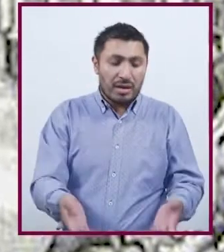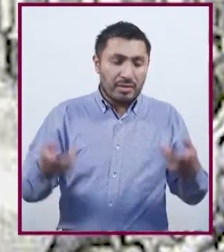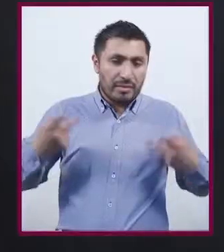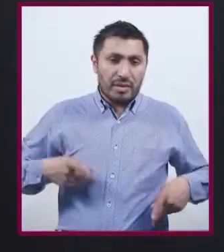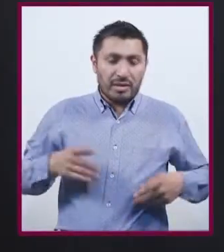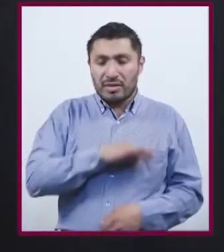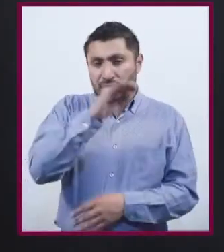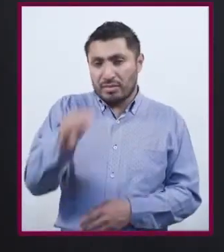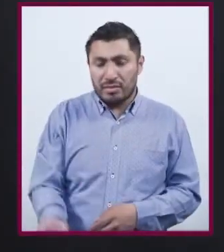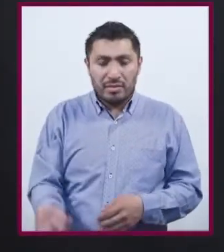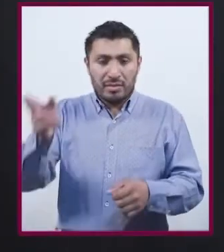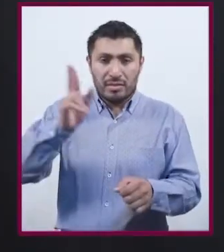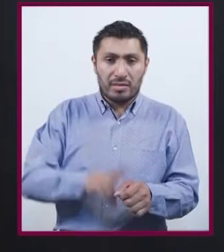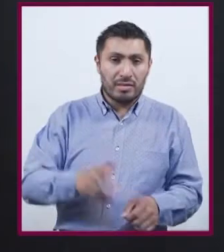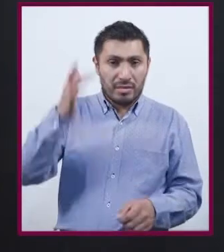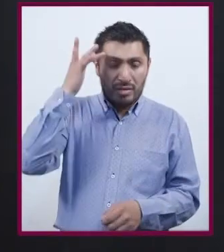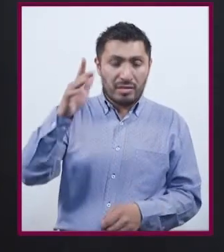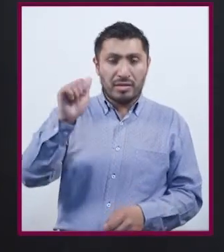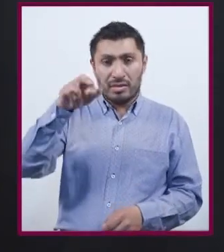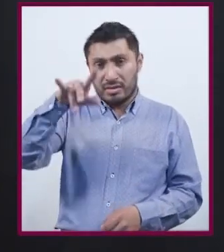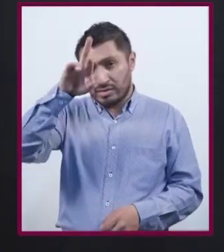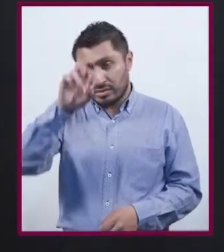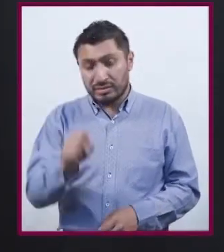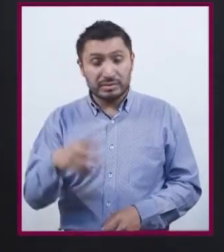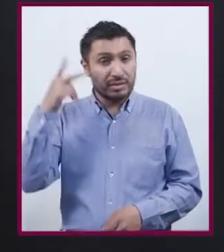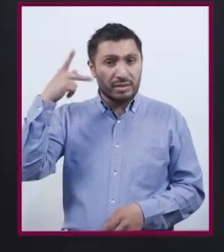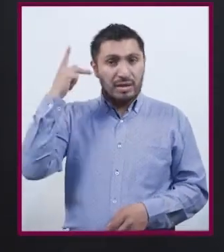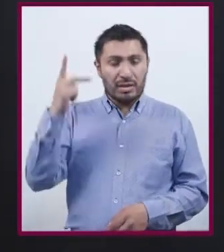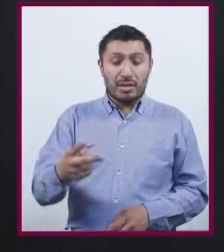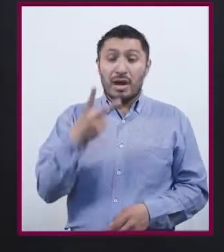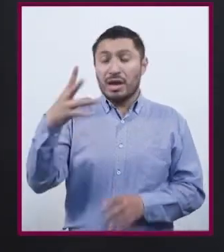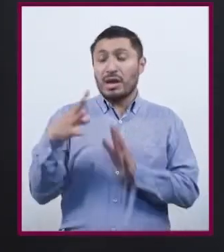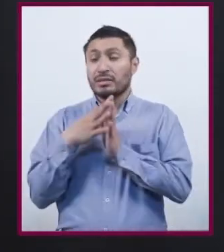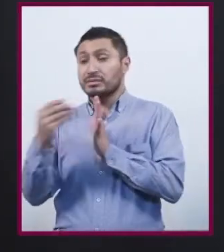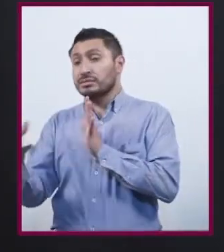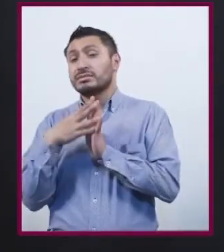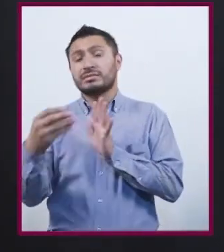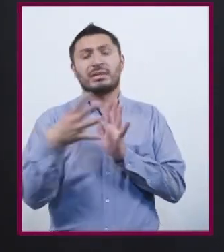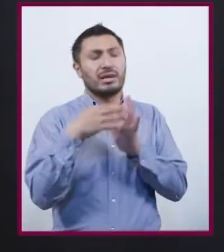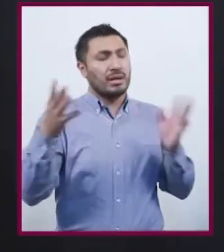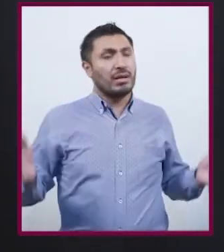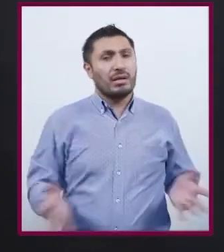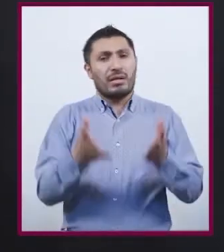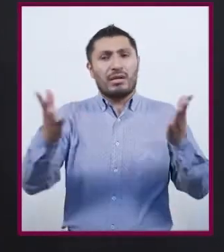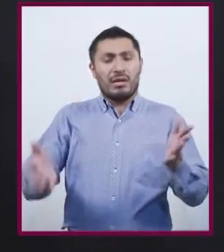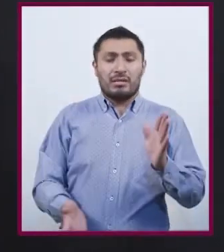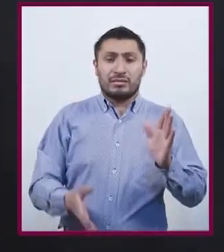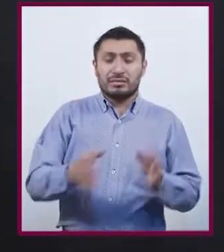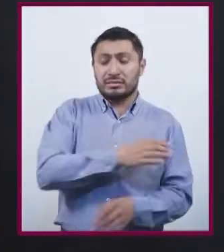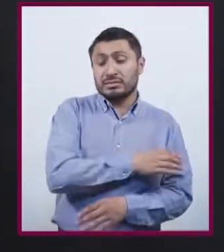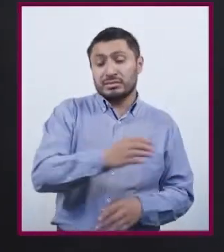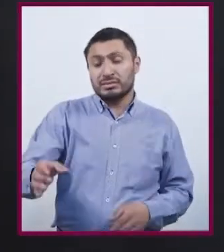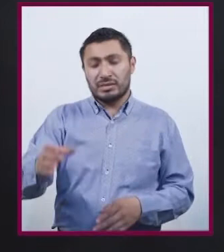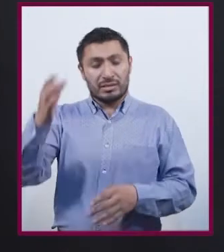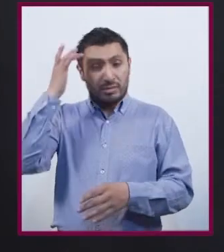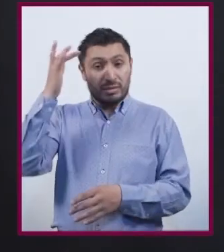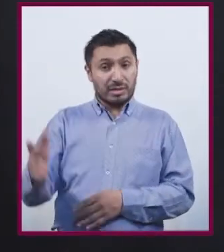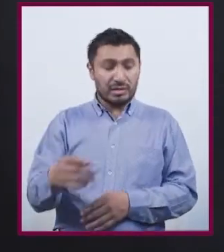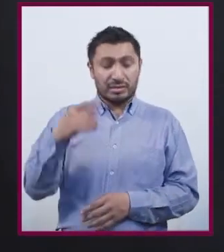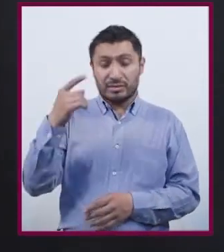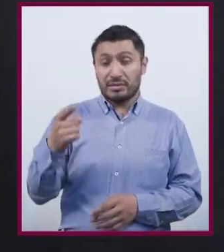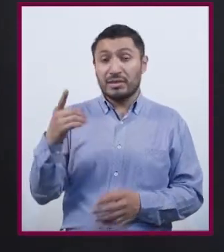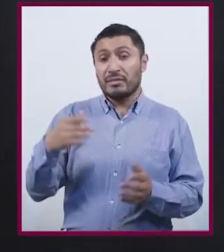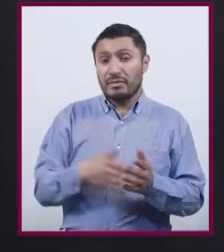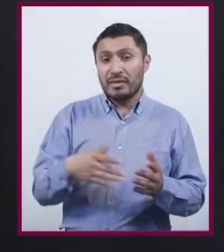Andrés. En Puebla, los estragos de 2 epidemias impulsaron la creación de un camposanto. Por un lado, en